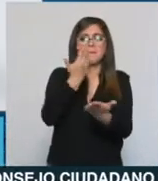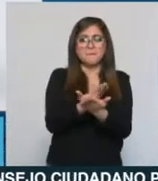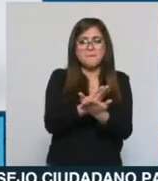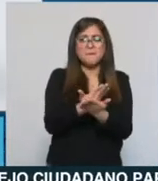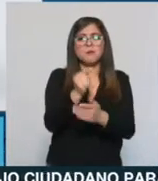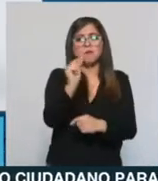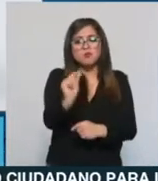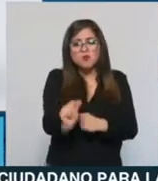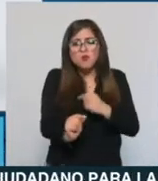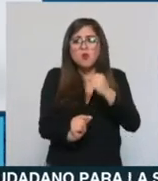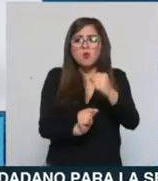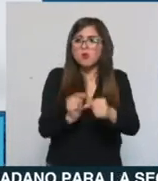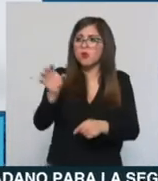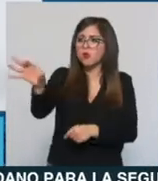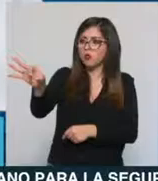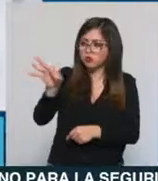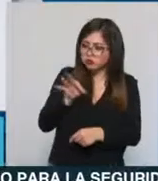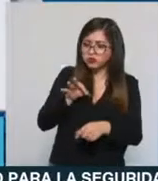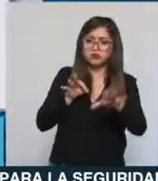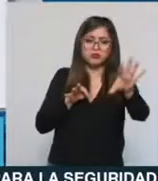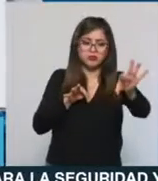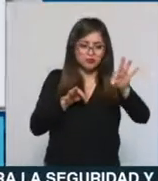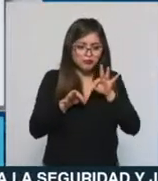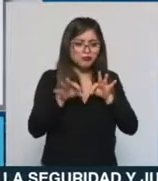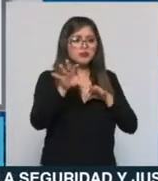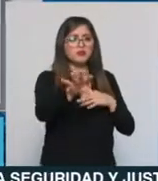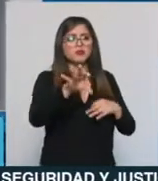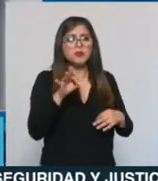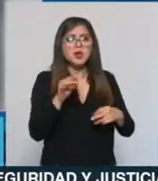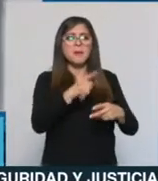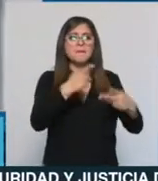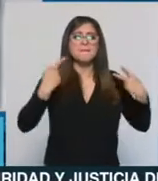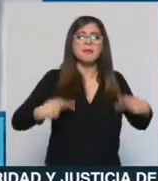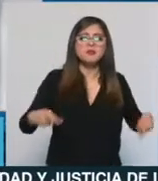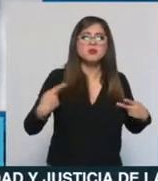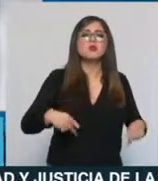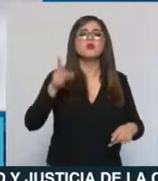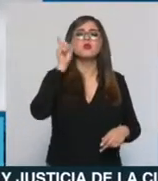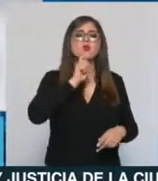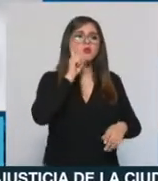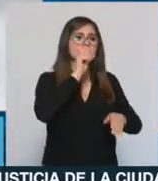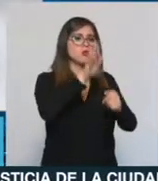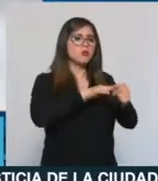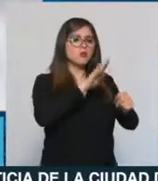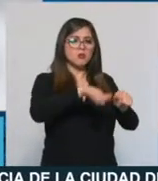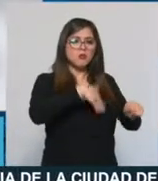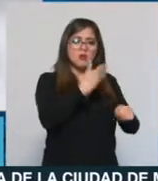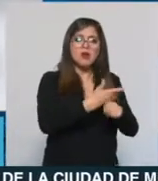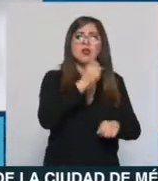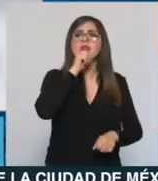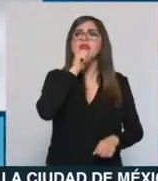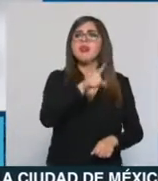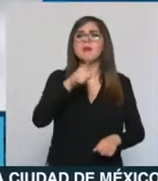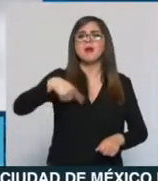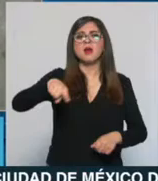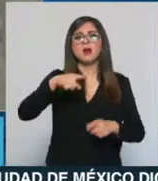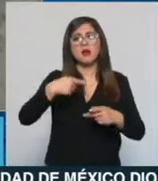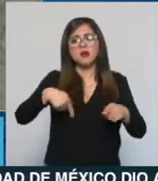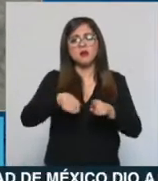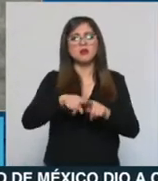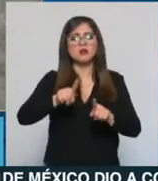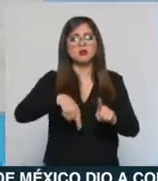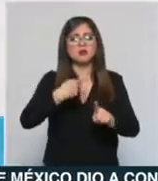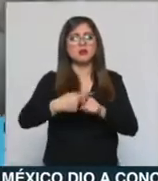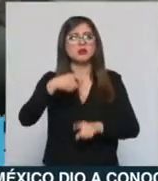ido recolectando de colegas que han sido víctimas de agresiones sexuales, de violaciones, también de acoso y que